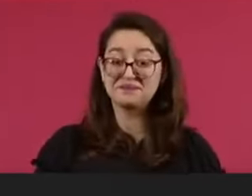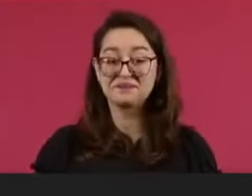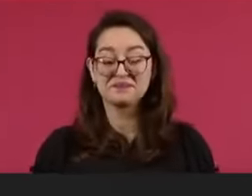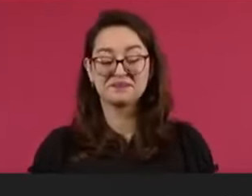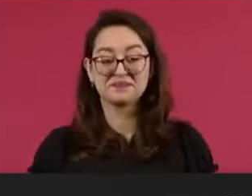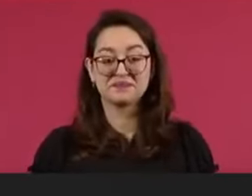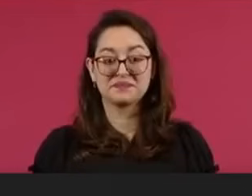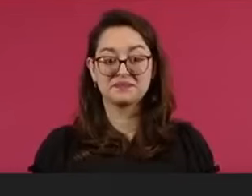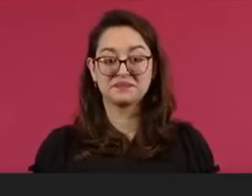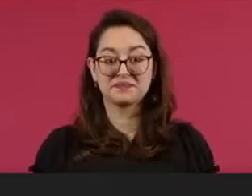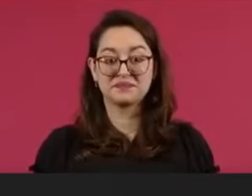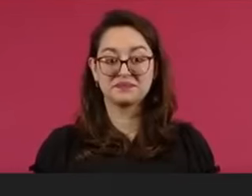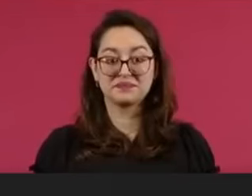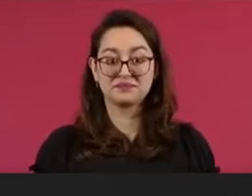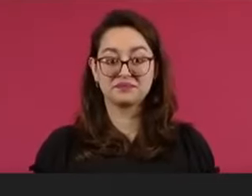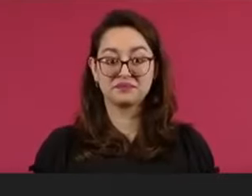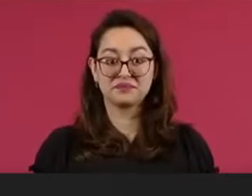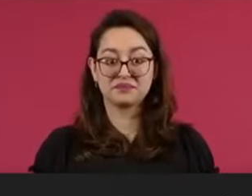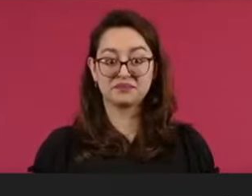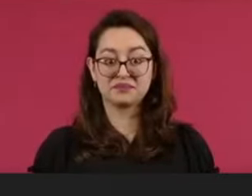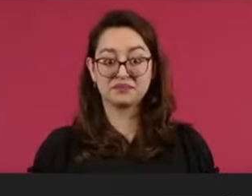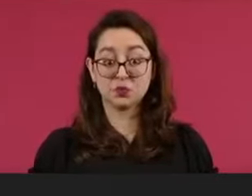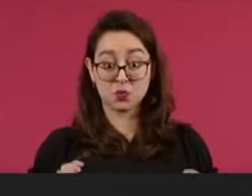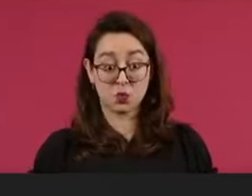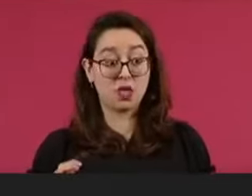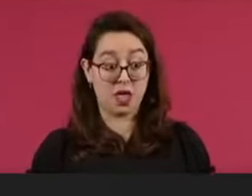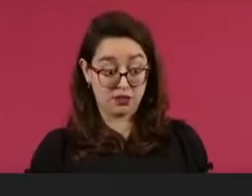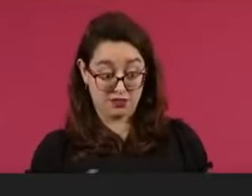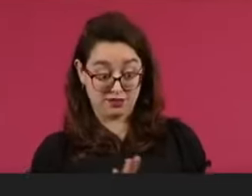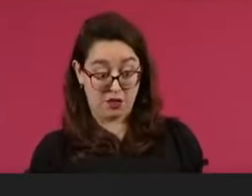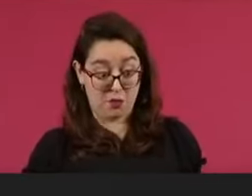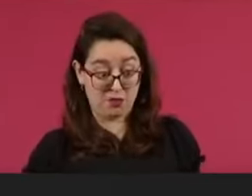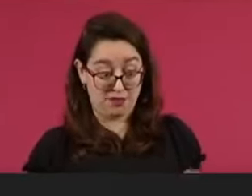Ten cuidado porque ahorita los bots están por todos lados.